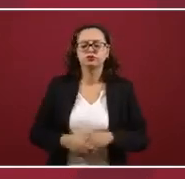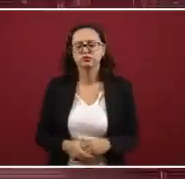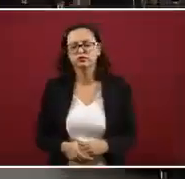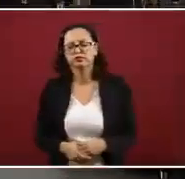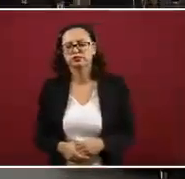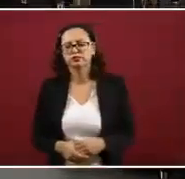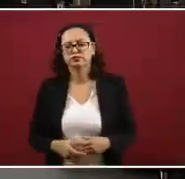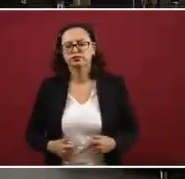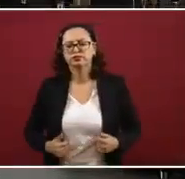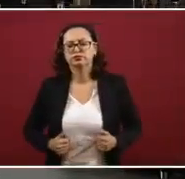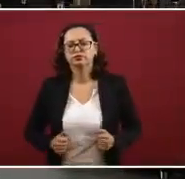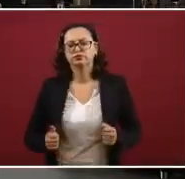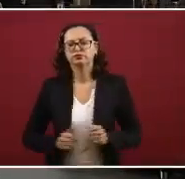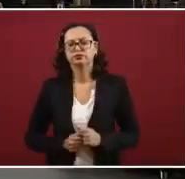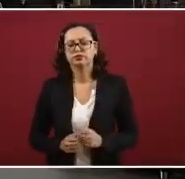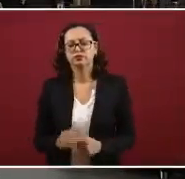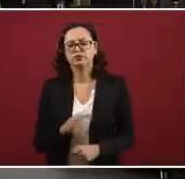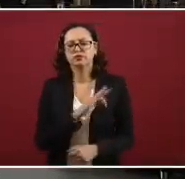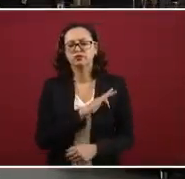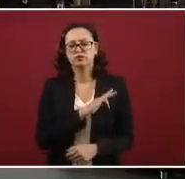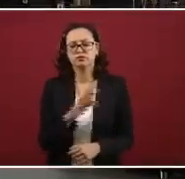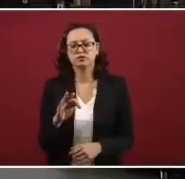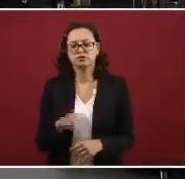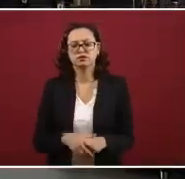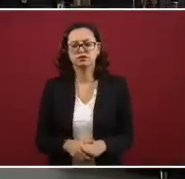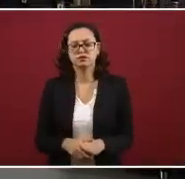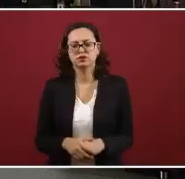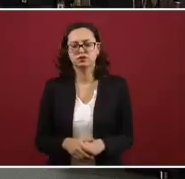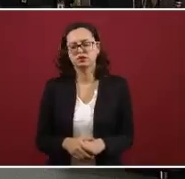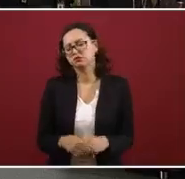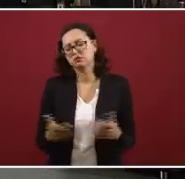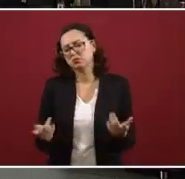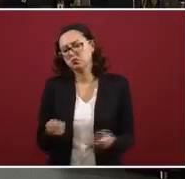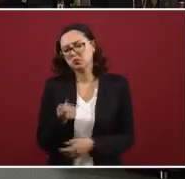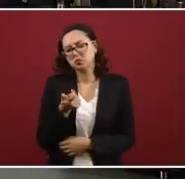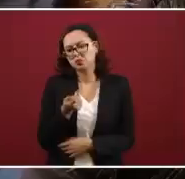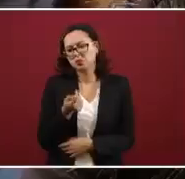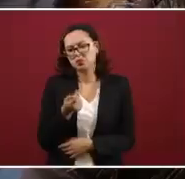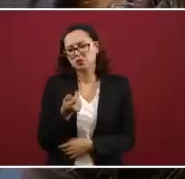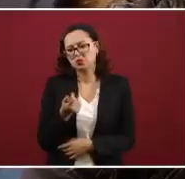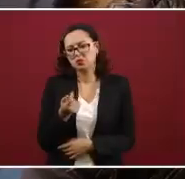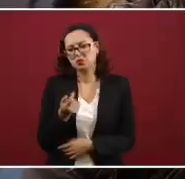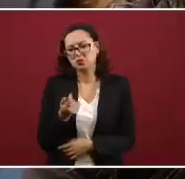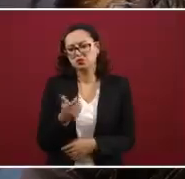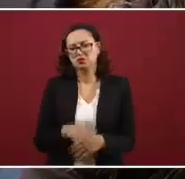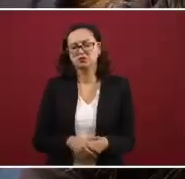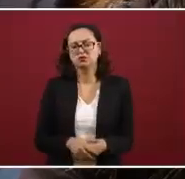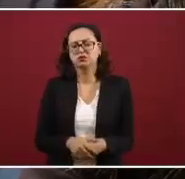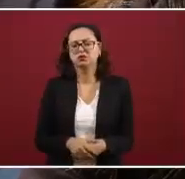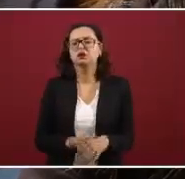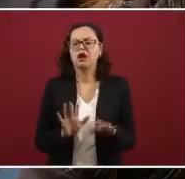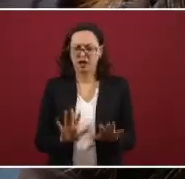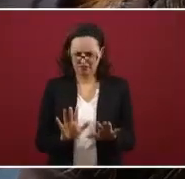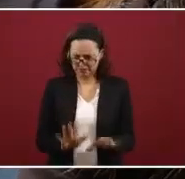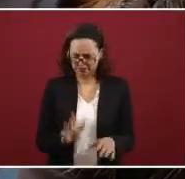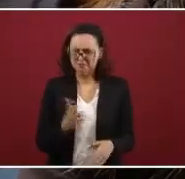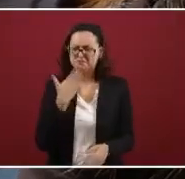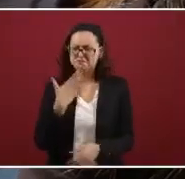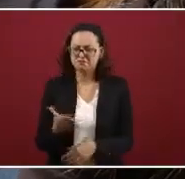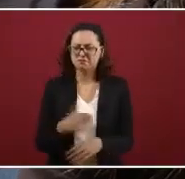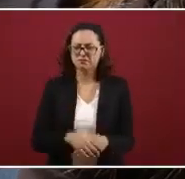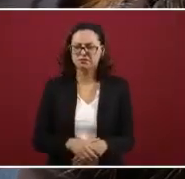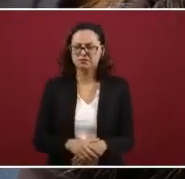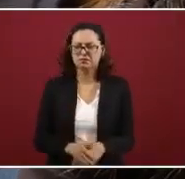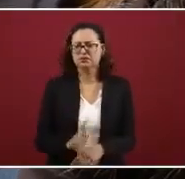A ver si lo indagamos. Son pocos, digo, son pocos los municipios del estado. No, vamos a ver. Fue